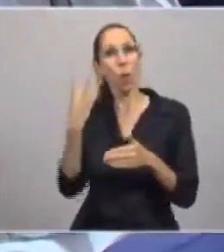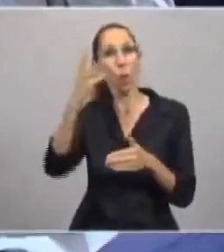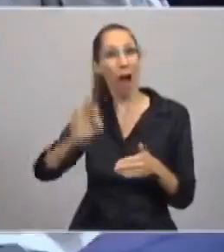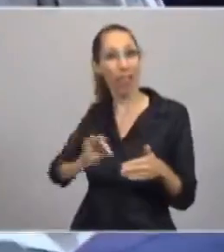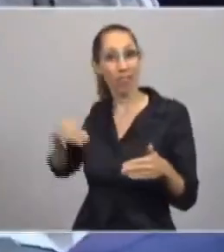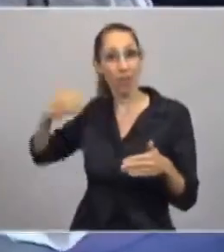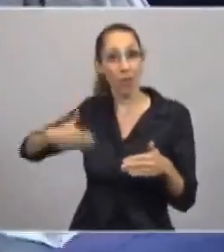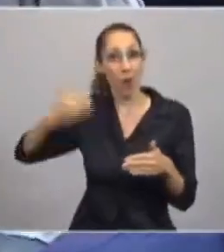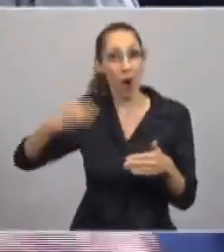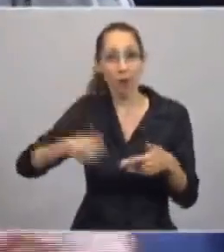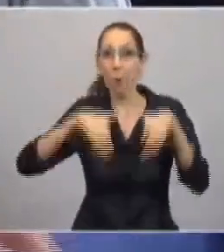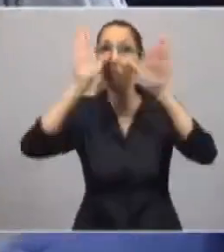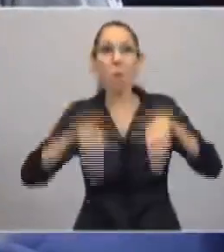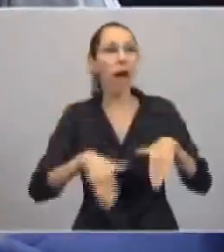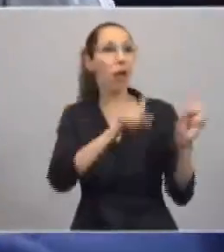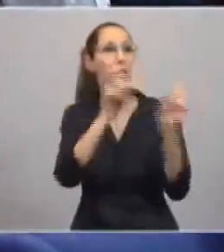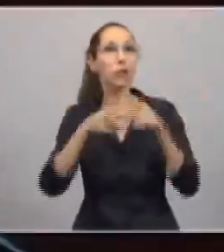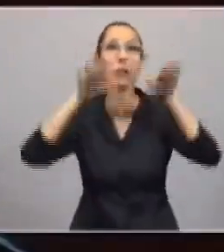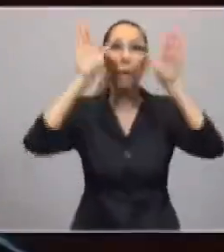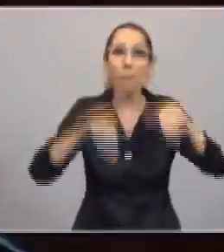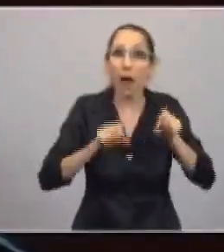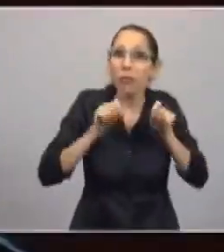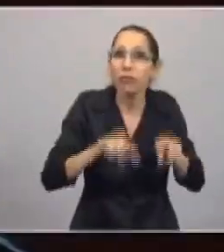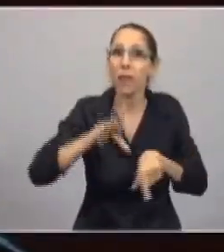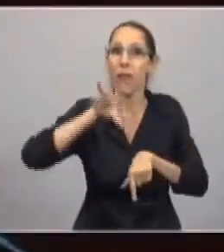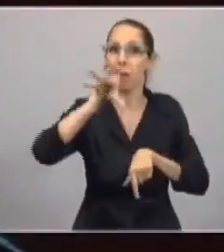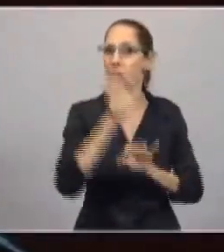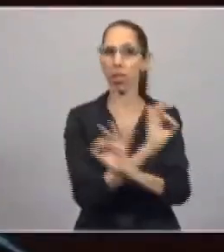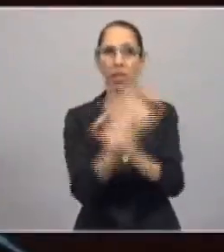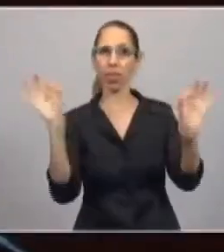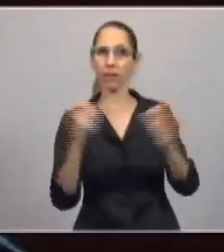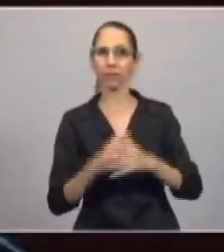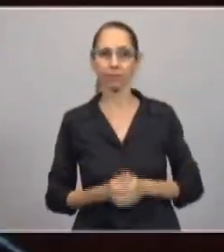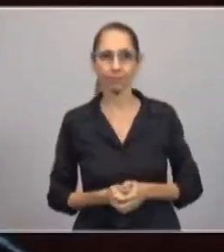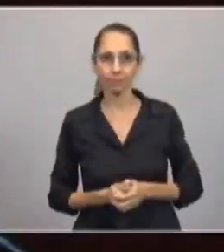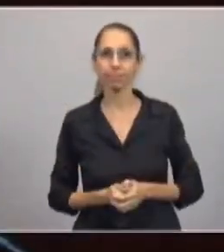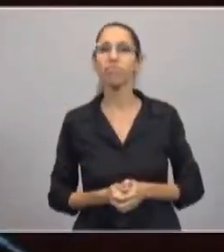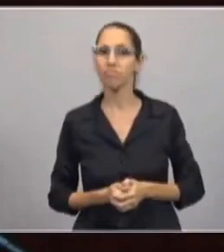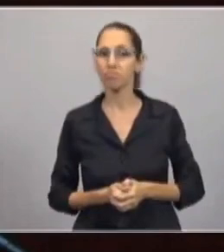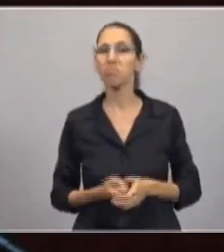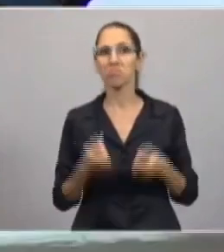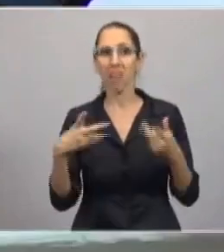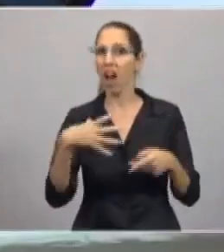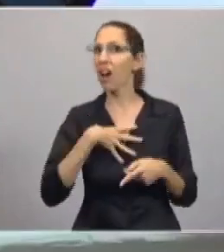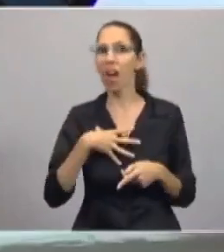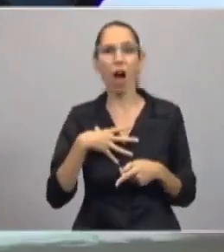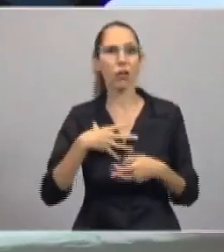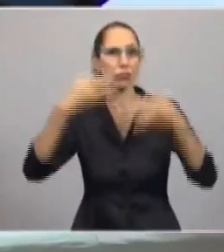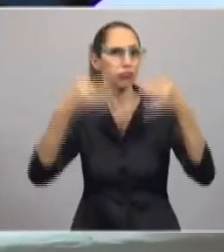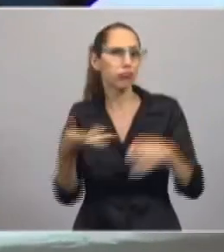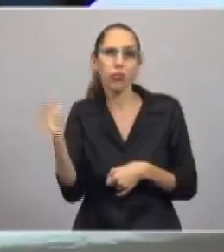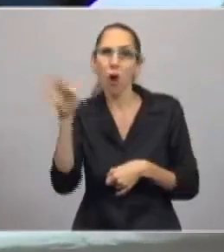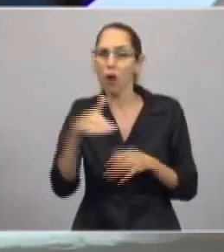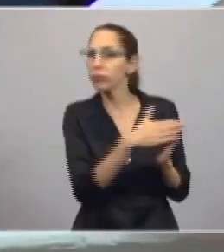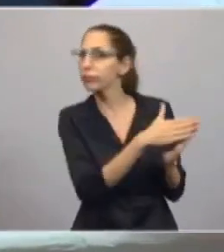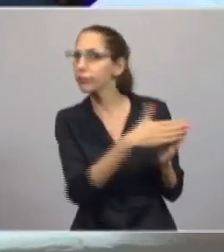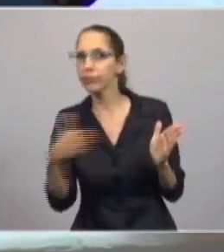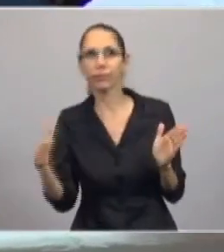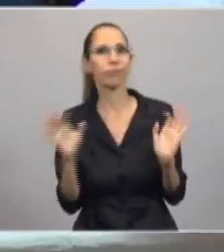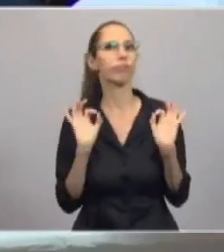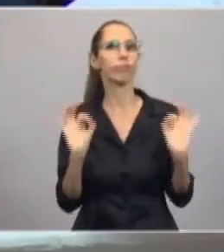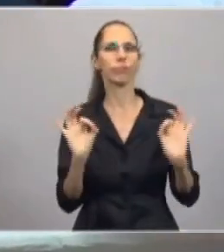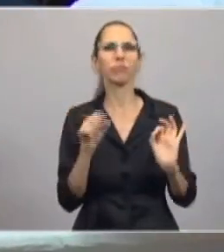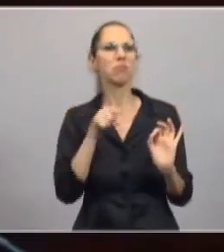sin paros docentes provinciales generalizados, garantizando los días de clase. Este resultado no